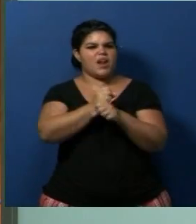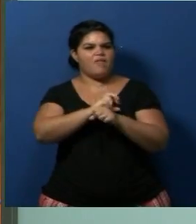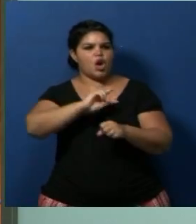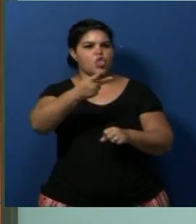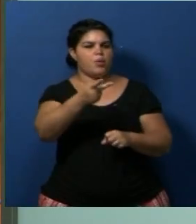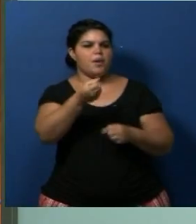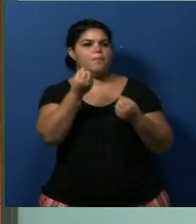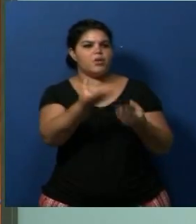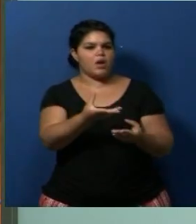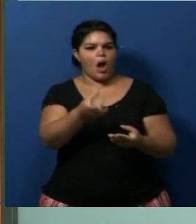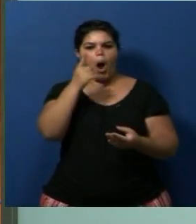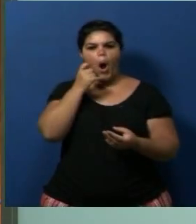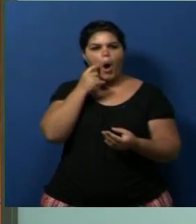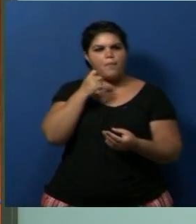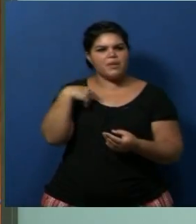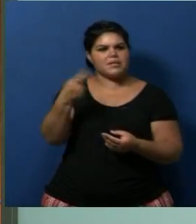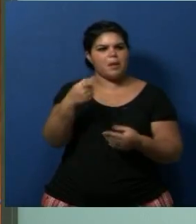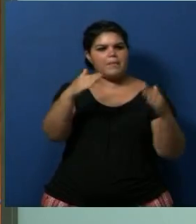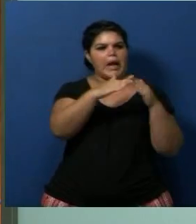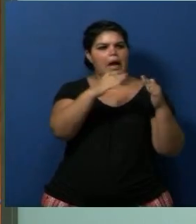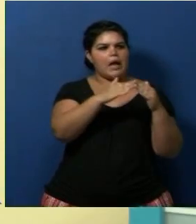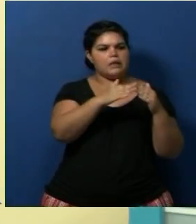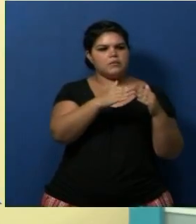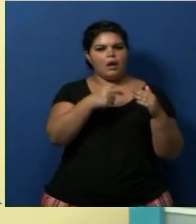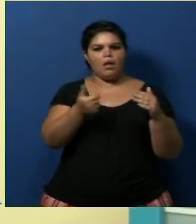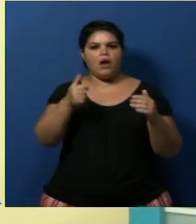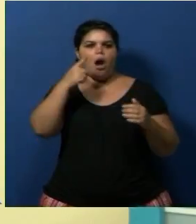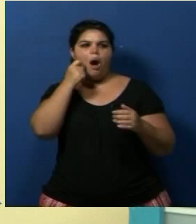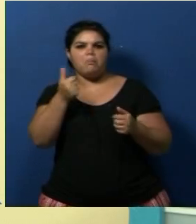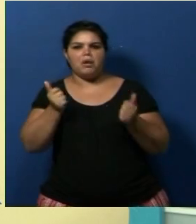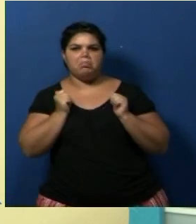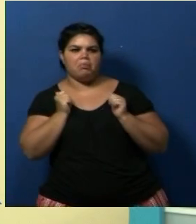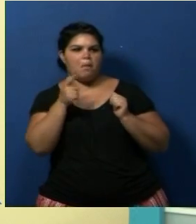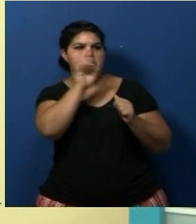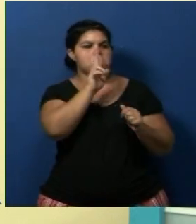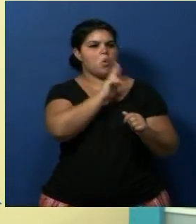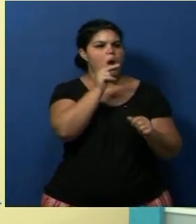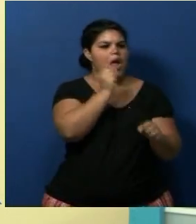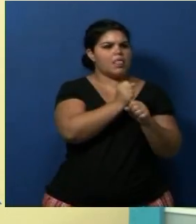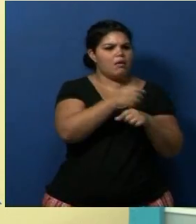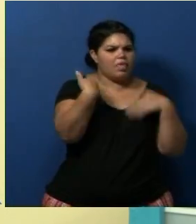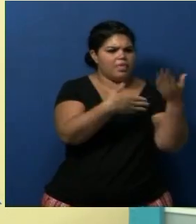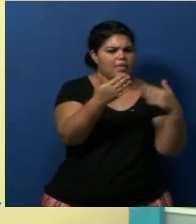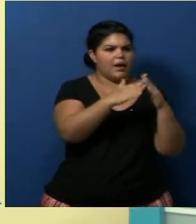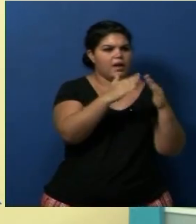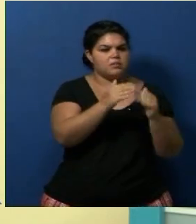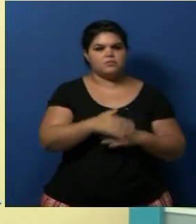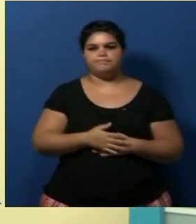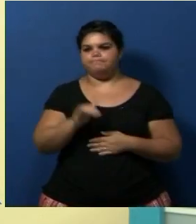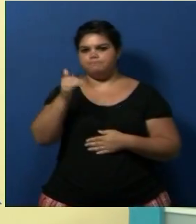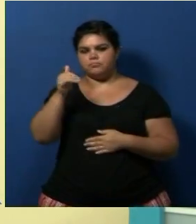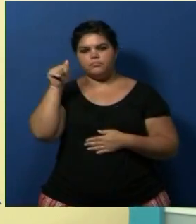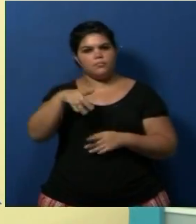sigue relegando un poco en la mujer el trabajo de la casa, ¿no? Claro, la economía feminista lo que está mirando es justamente esto del trabajo no remunerado.